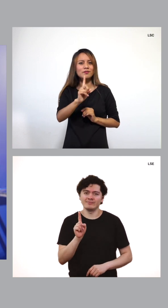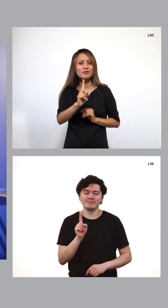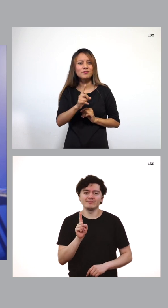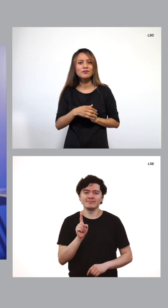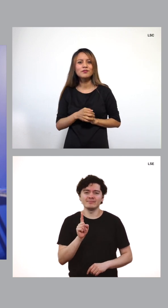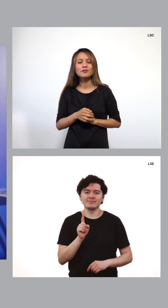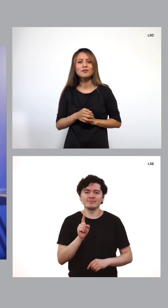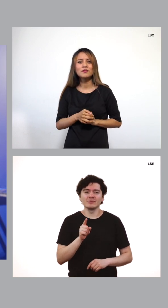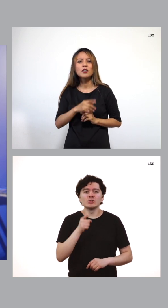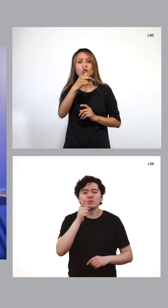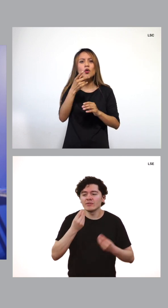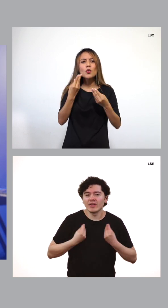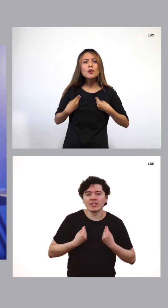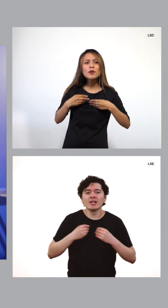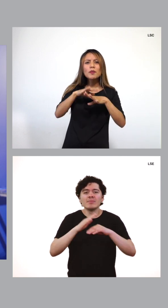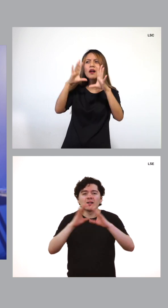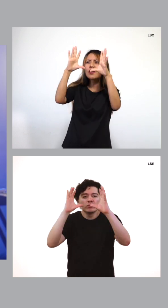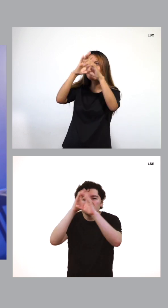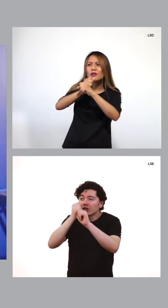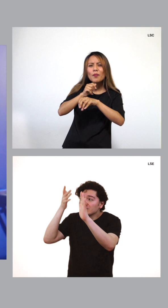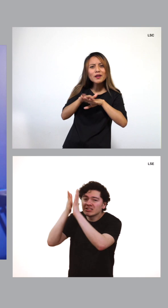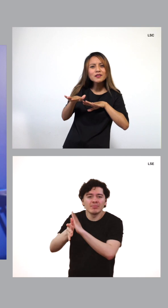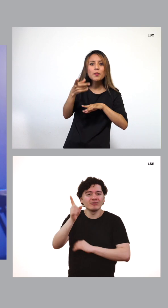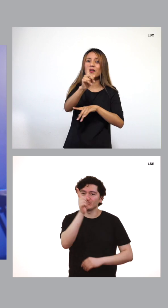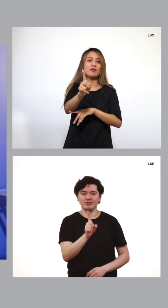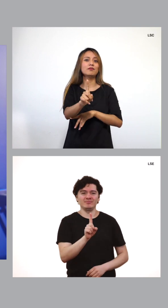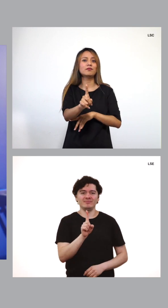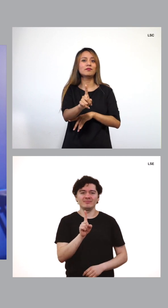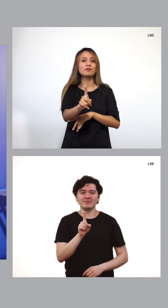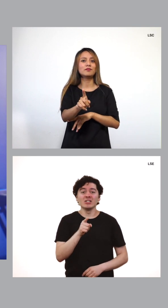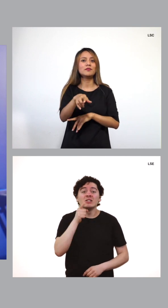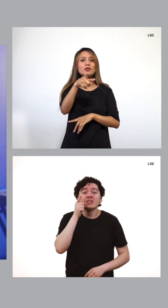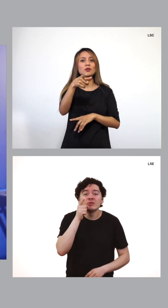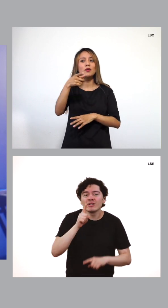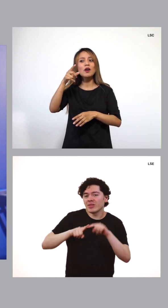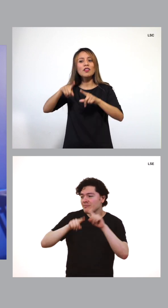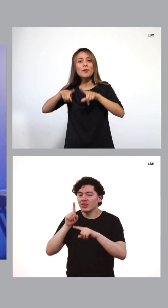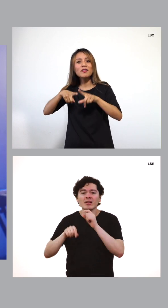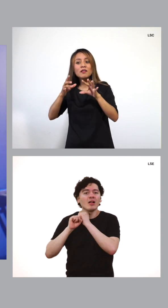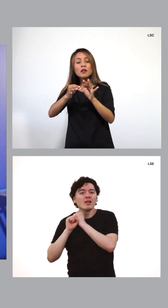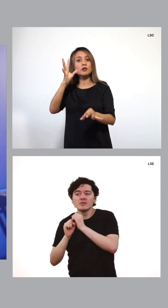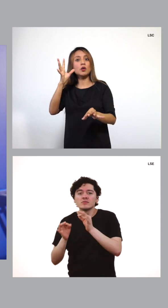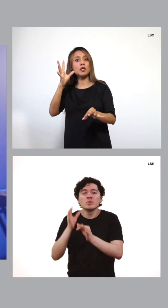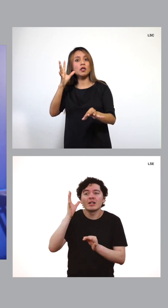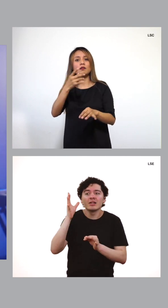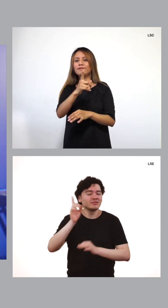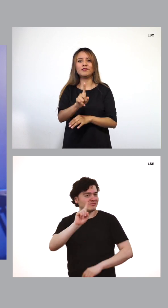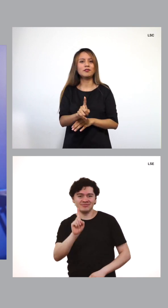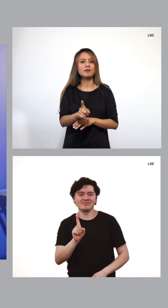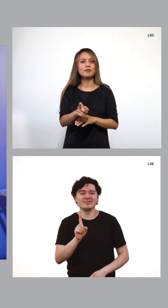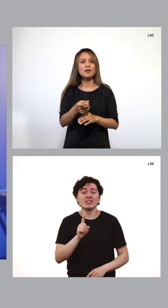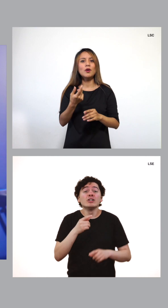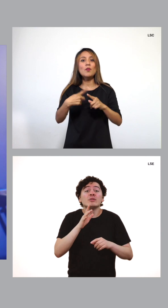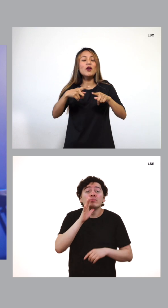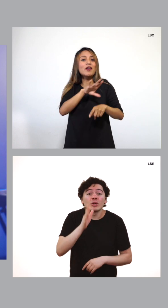destinado a vivir en las sombras. Y por supuesto, no estás dependiente del azar. Cristo, con